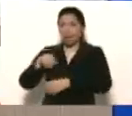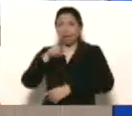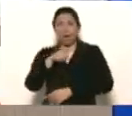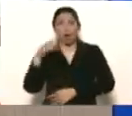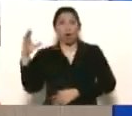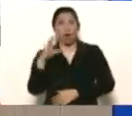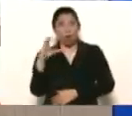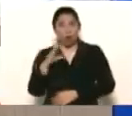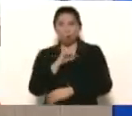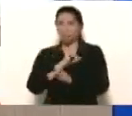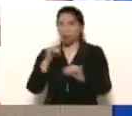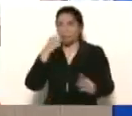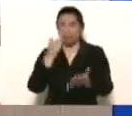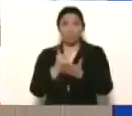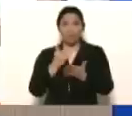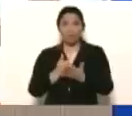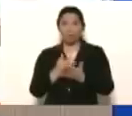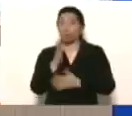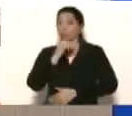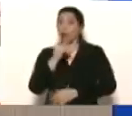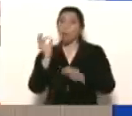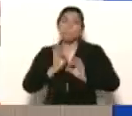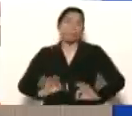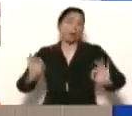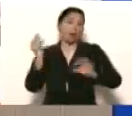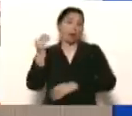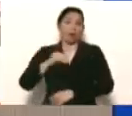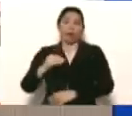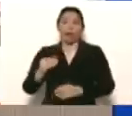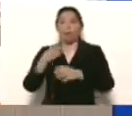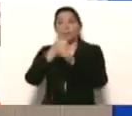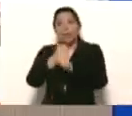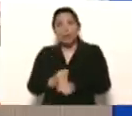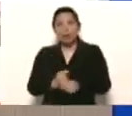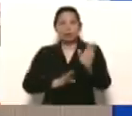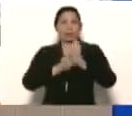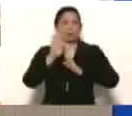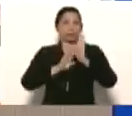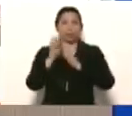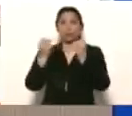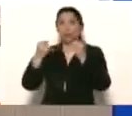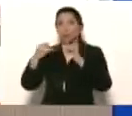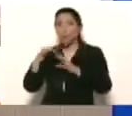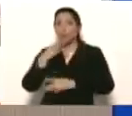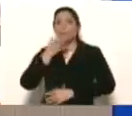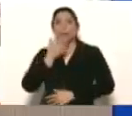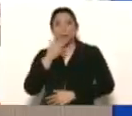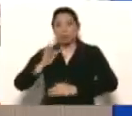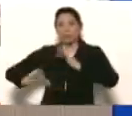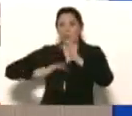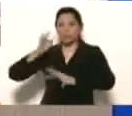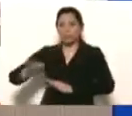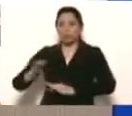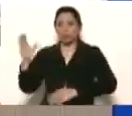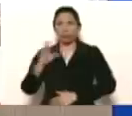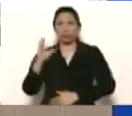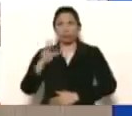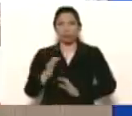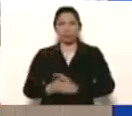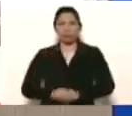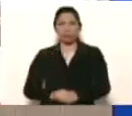así que no queda más remedio que esperar un crecimiento del número de casos en colombia otro tanto en brasil donde